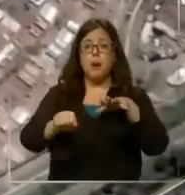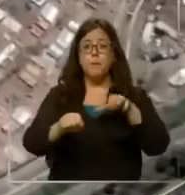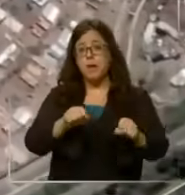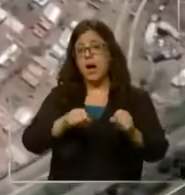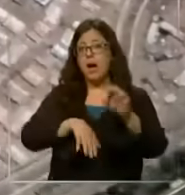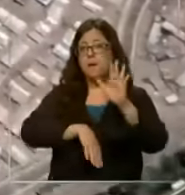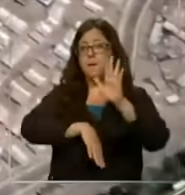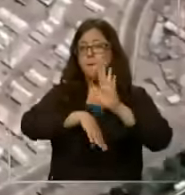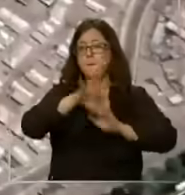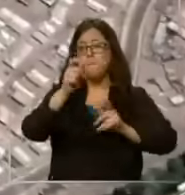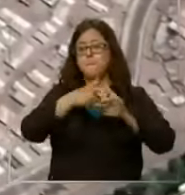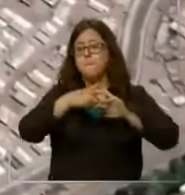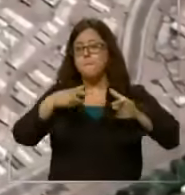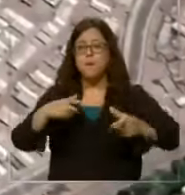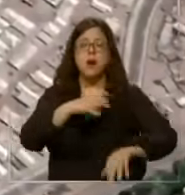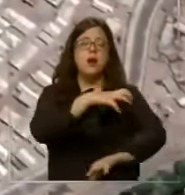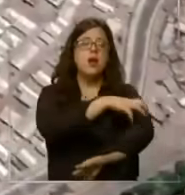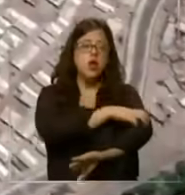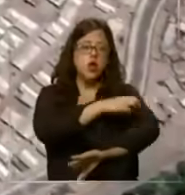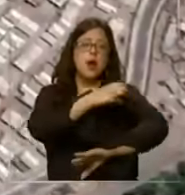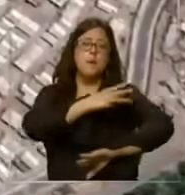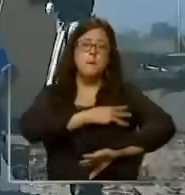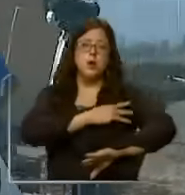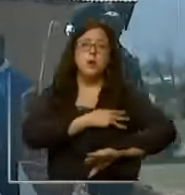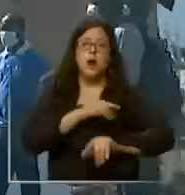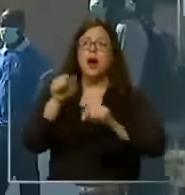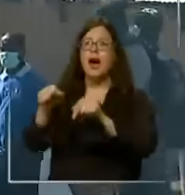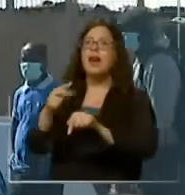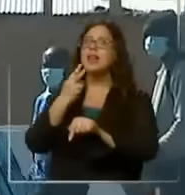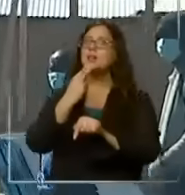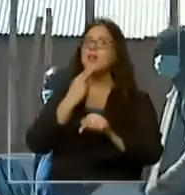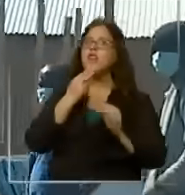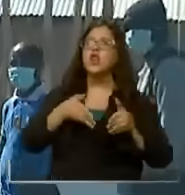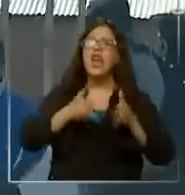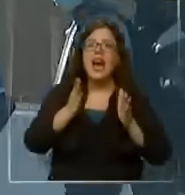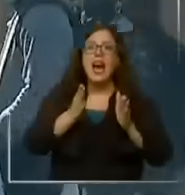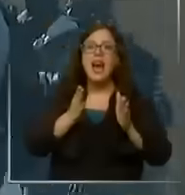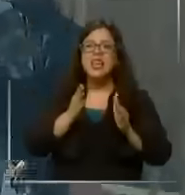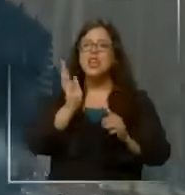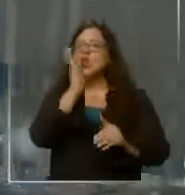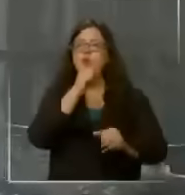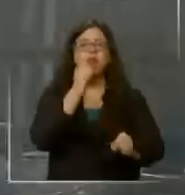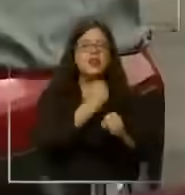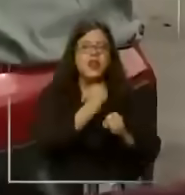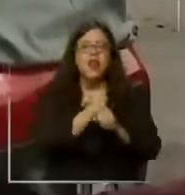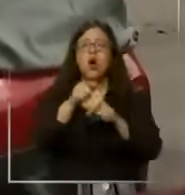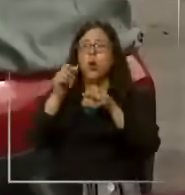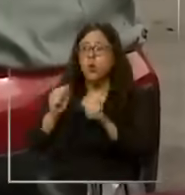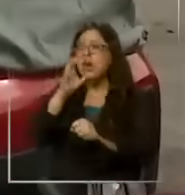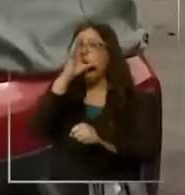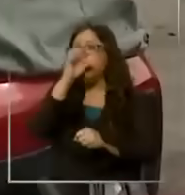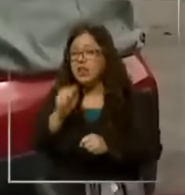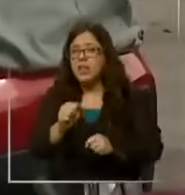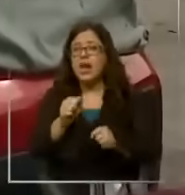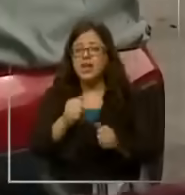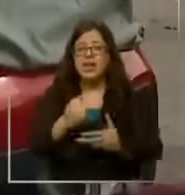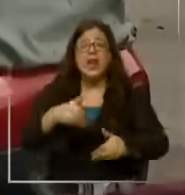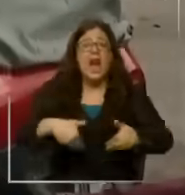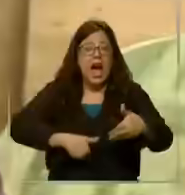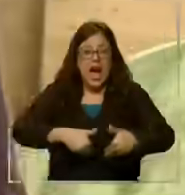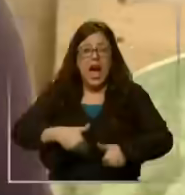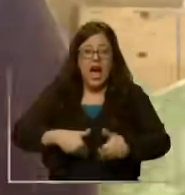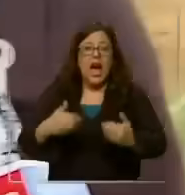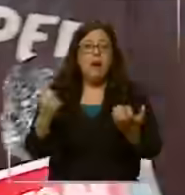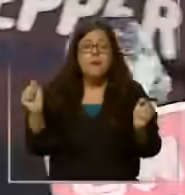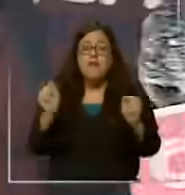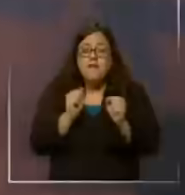de la región metropolitana. Están viviendo en la calle, estamos sin trabajo. Uno puede aguantar el hambre, el frío, los niños no.